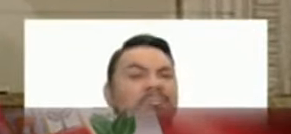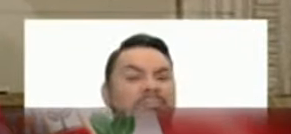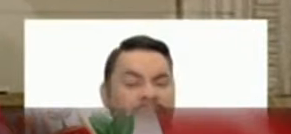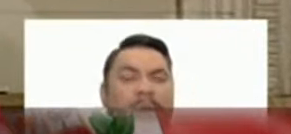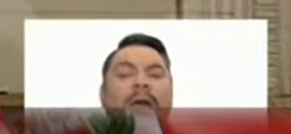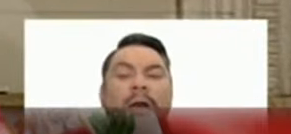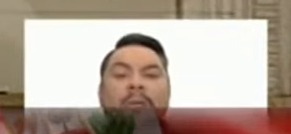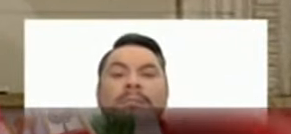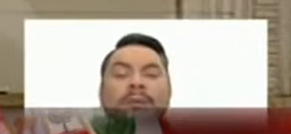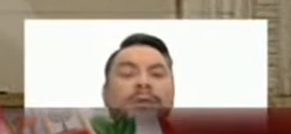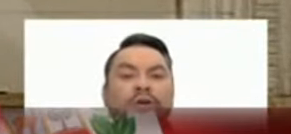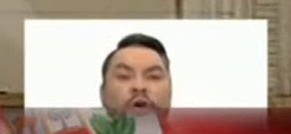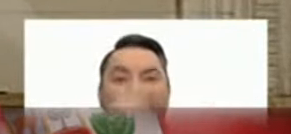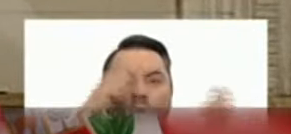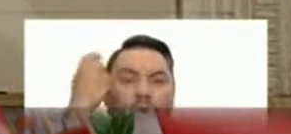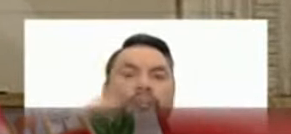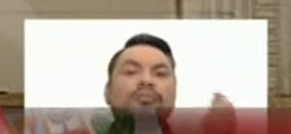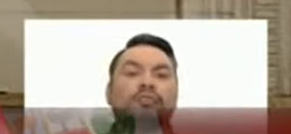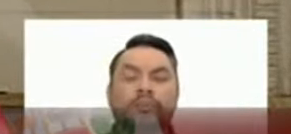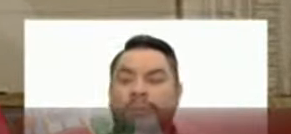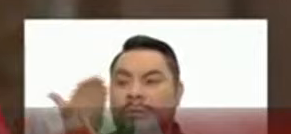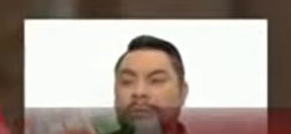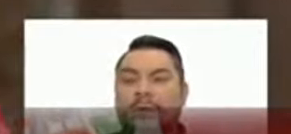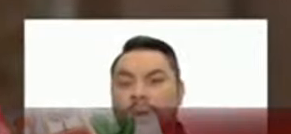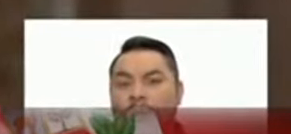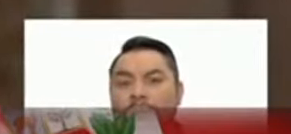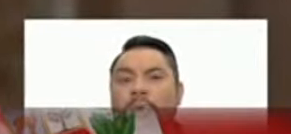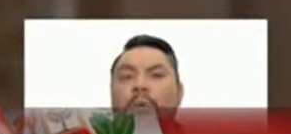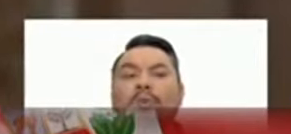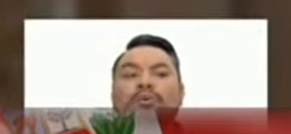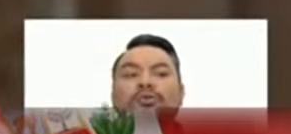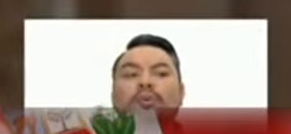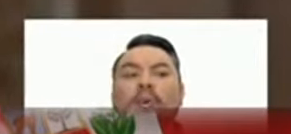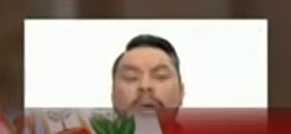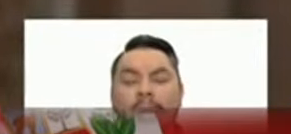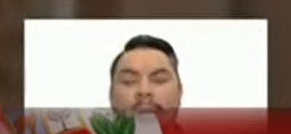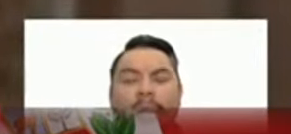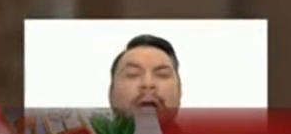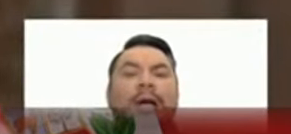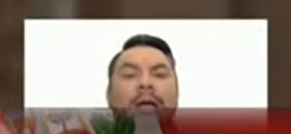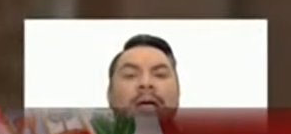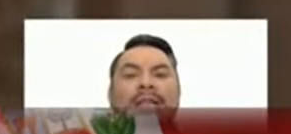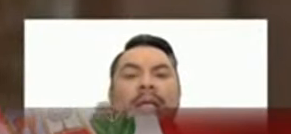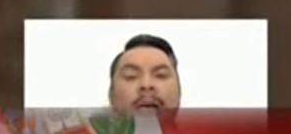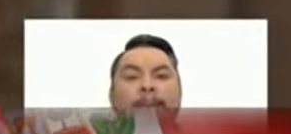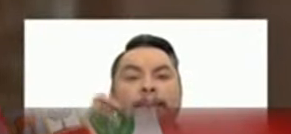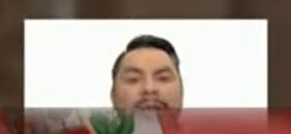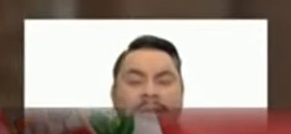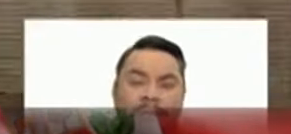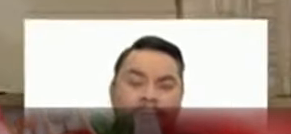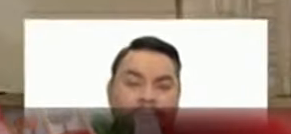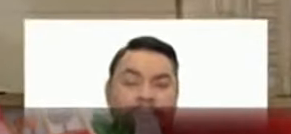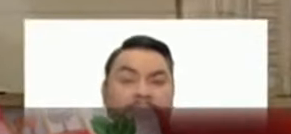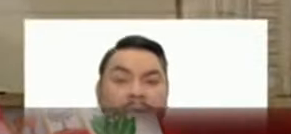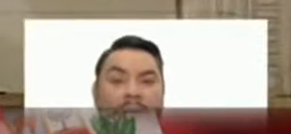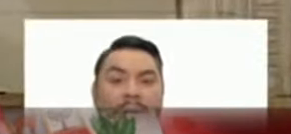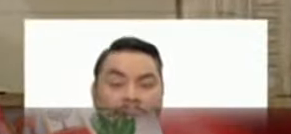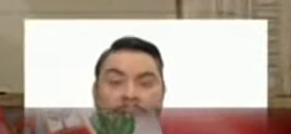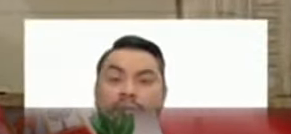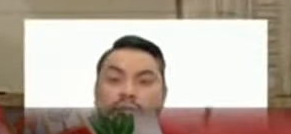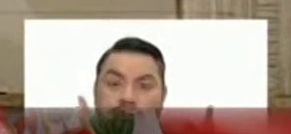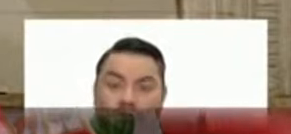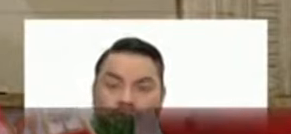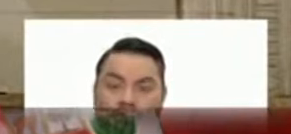Exterior y Turismo a la señora Úrsula Desilú León Chempén. Artículo 2.